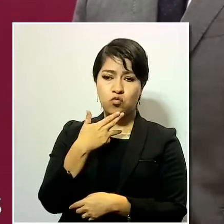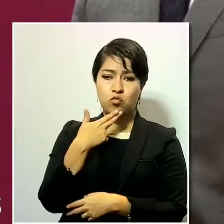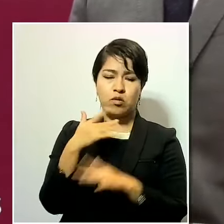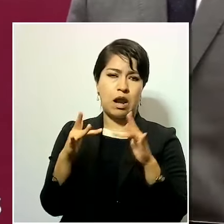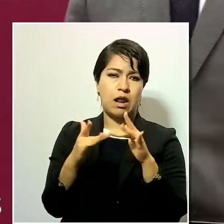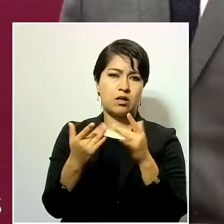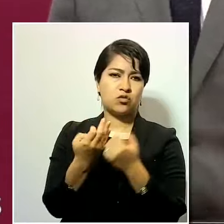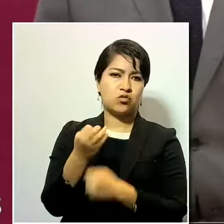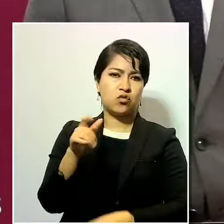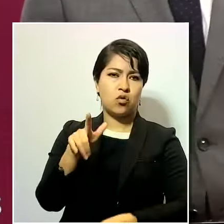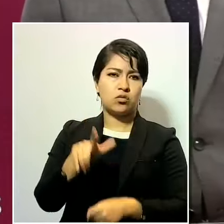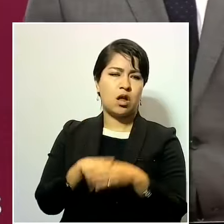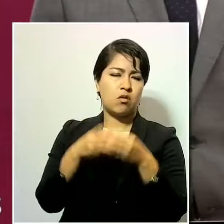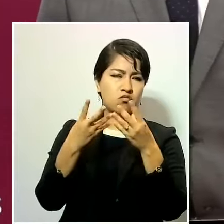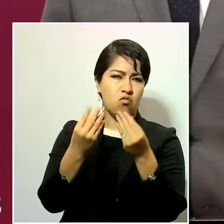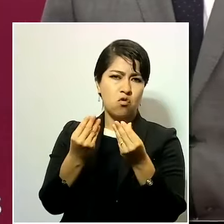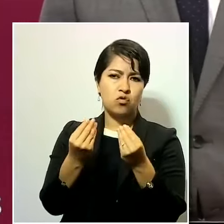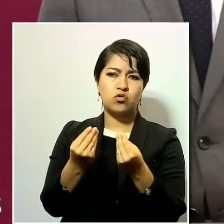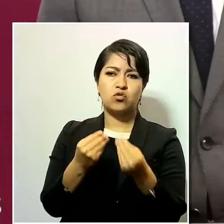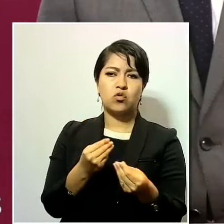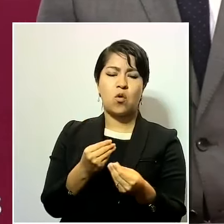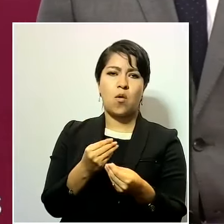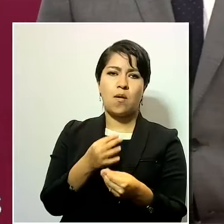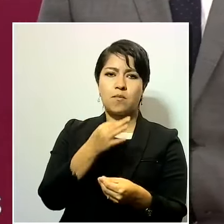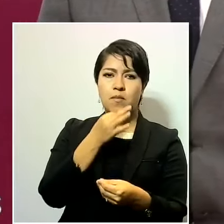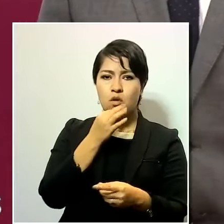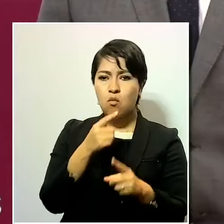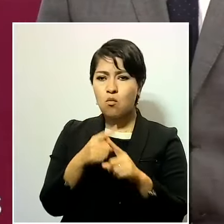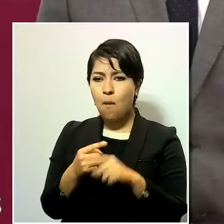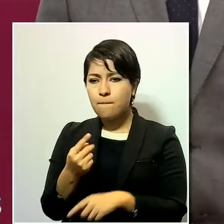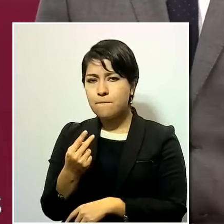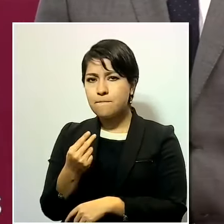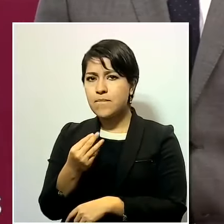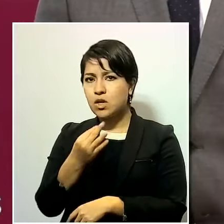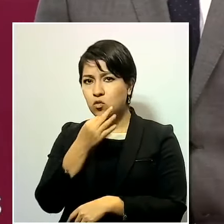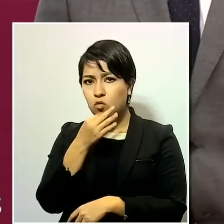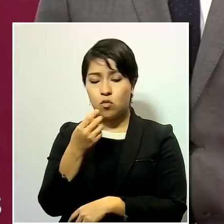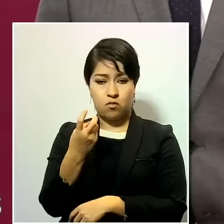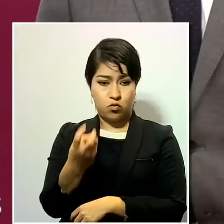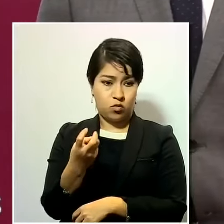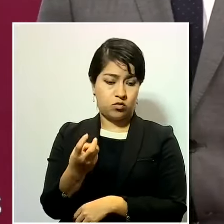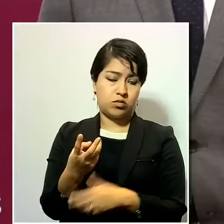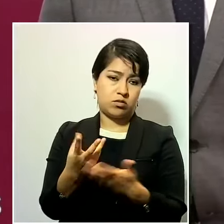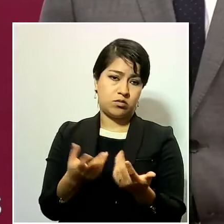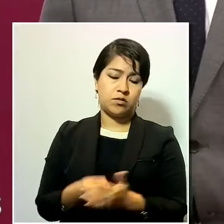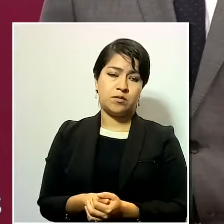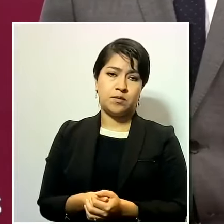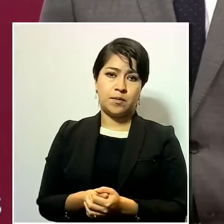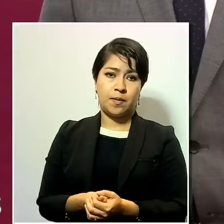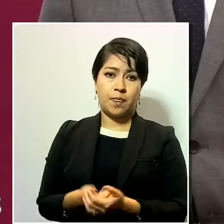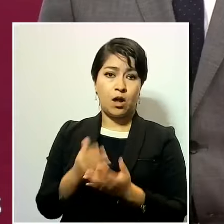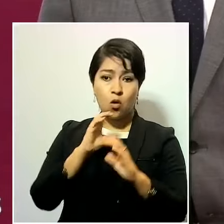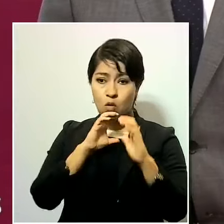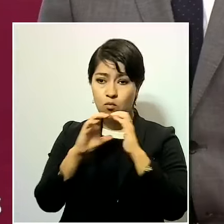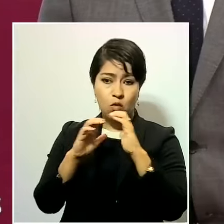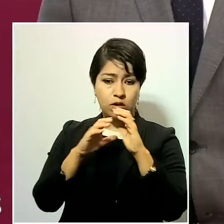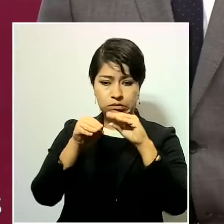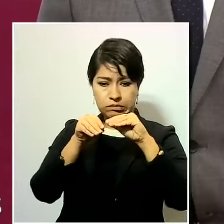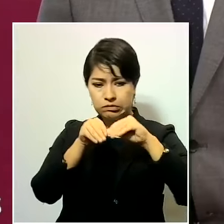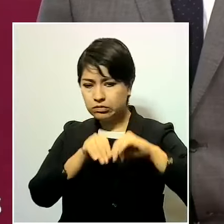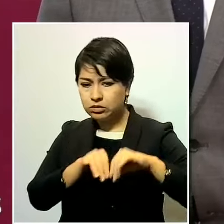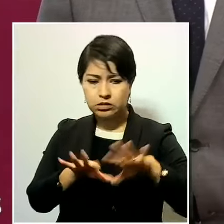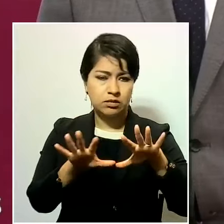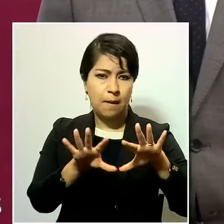sociales minuto a minuto y pues toda una red de comunicación eh Muy efectiva